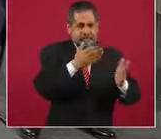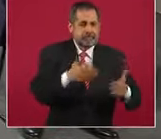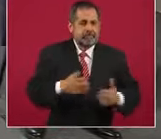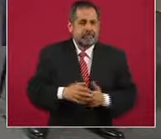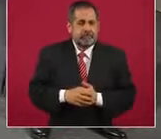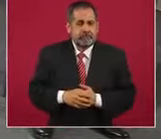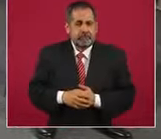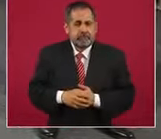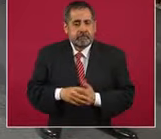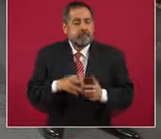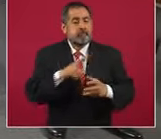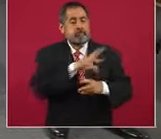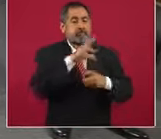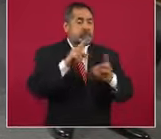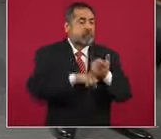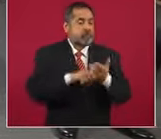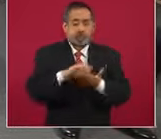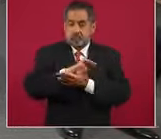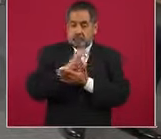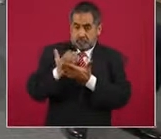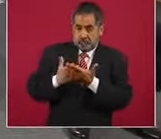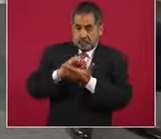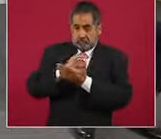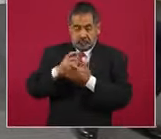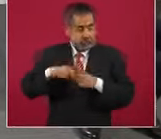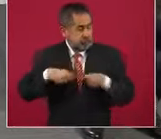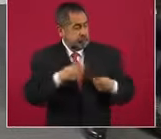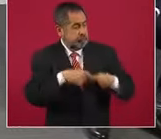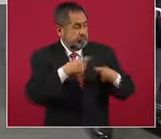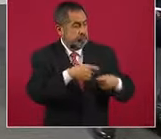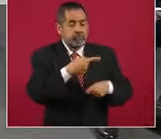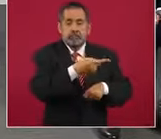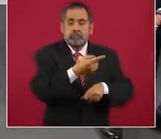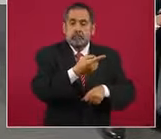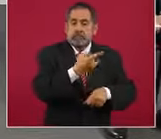que tenía todos los contratos, pues no cumplían,